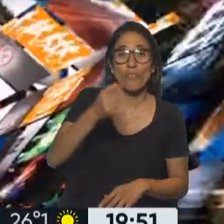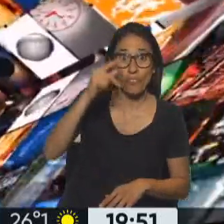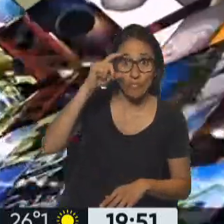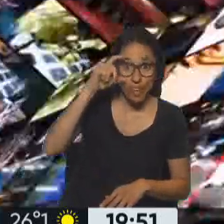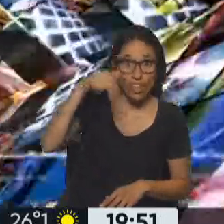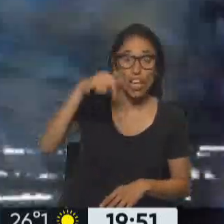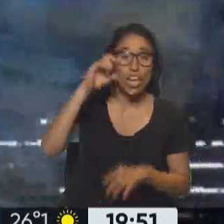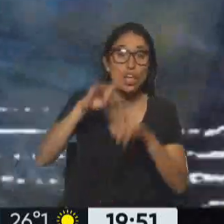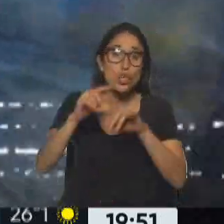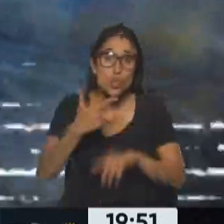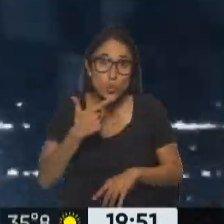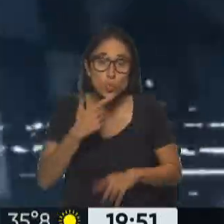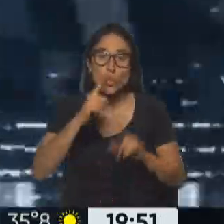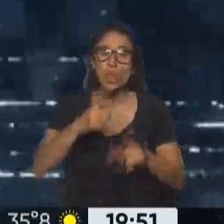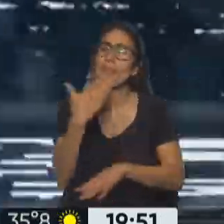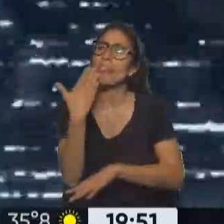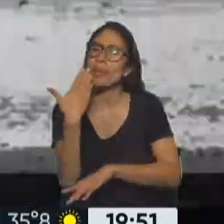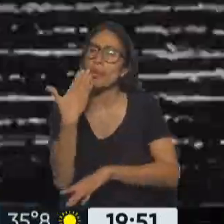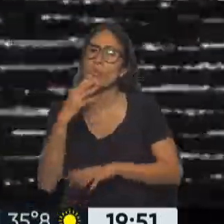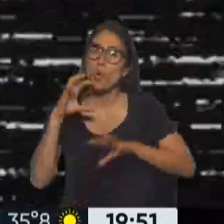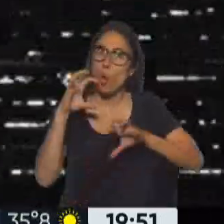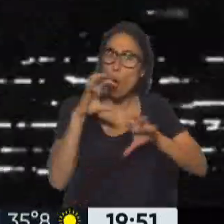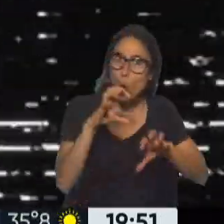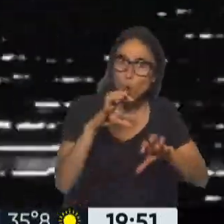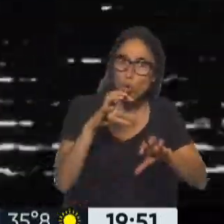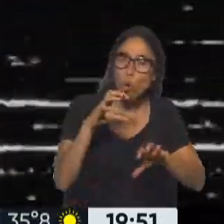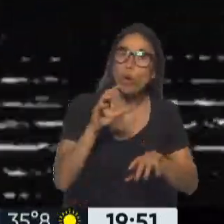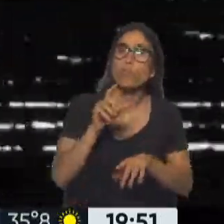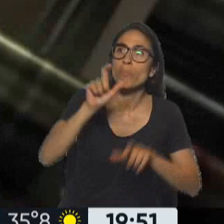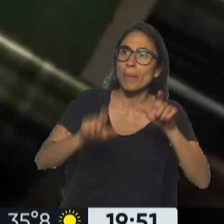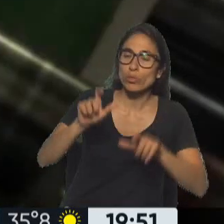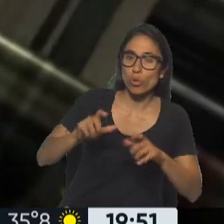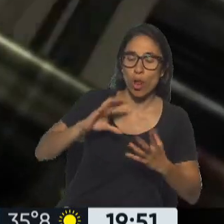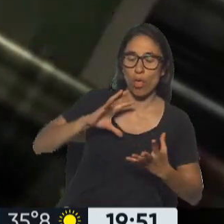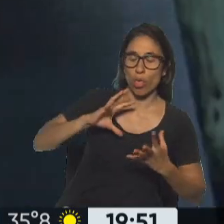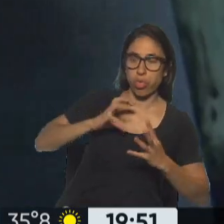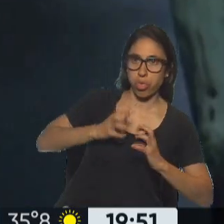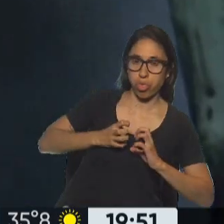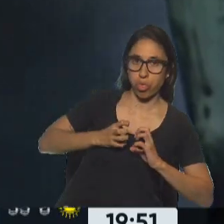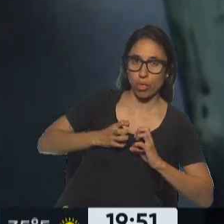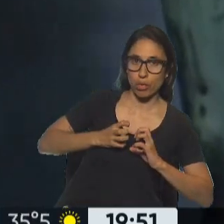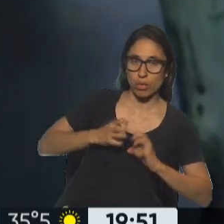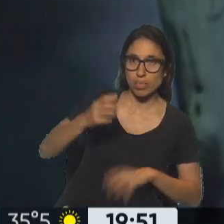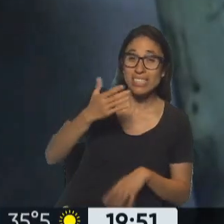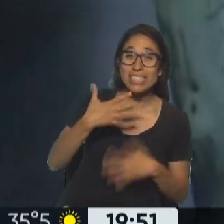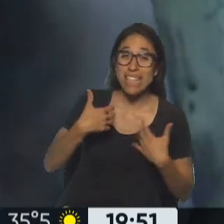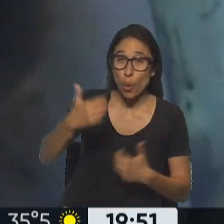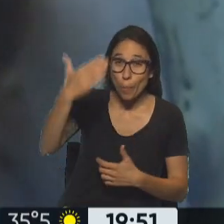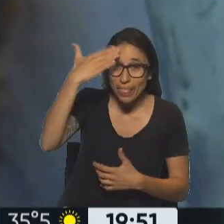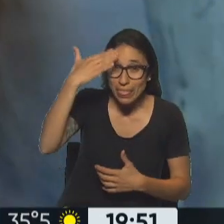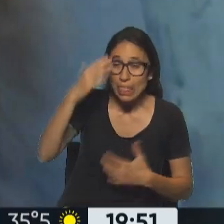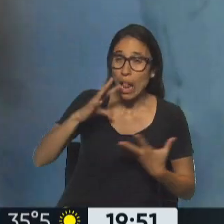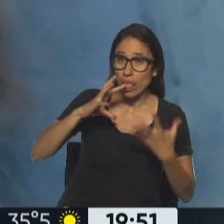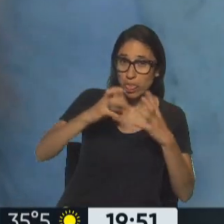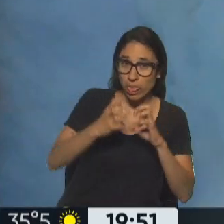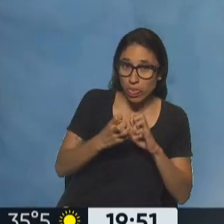la reputación de una persona no solamente afectan a la Salud Mental sino que también afectan contra los más valioso que tenemos como es la